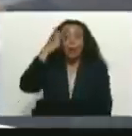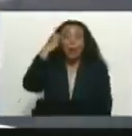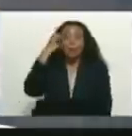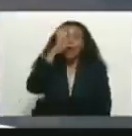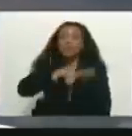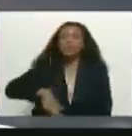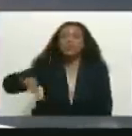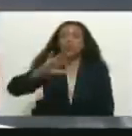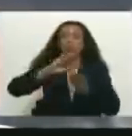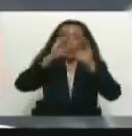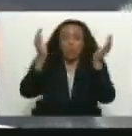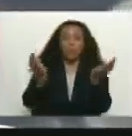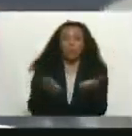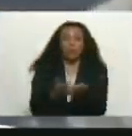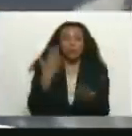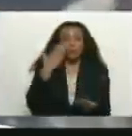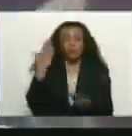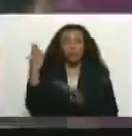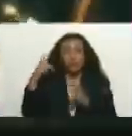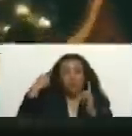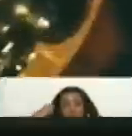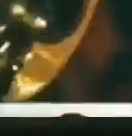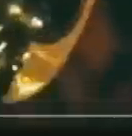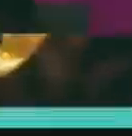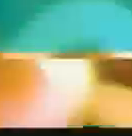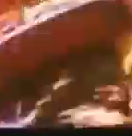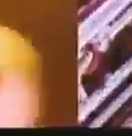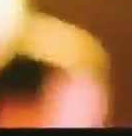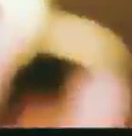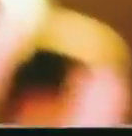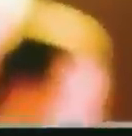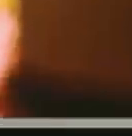mundo. Adelante, video.